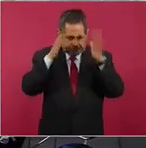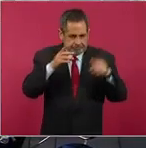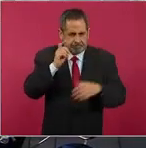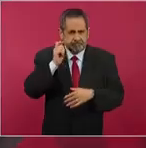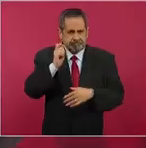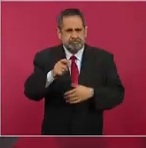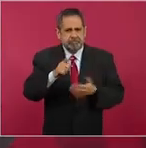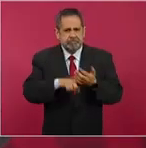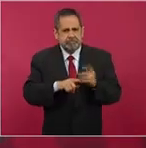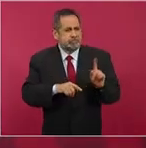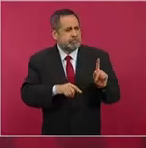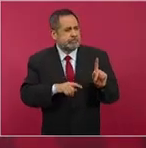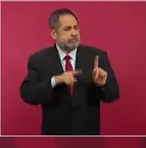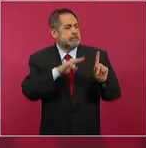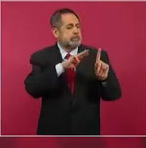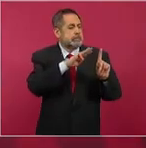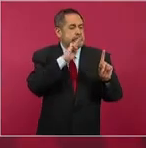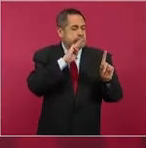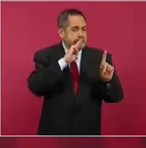a una mamá